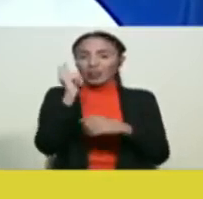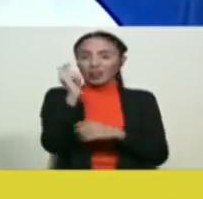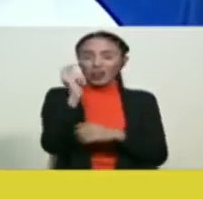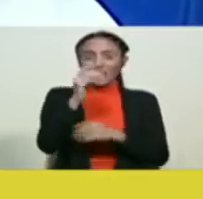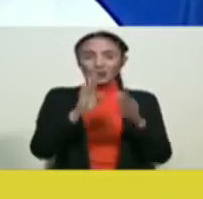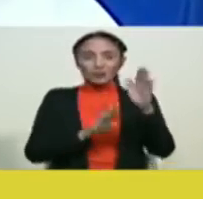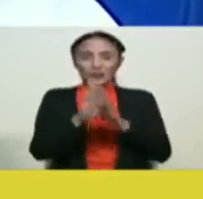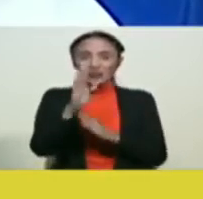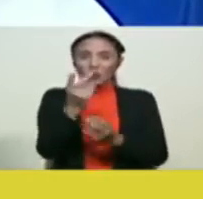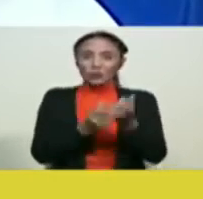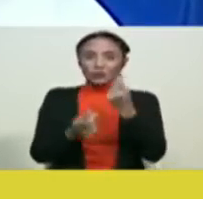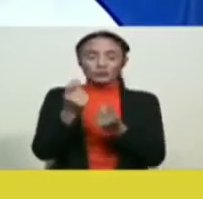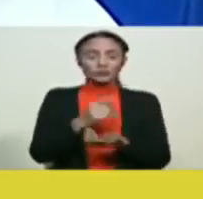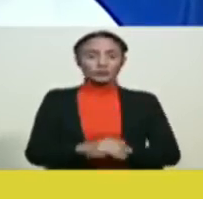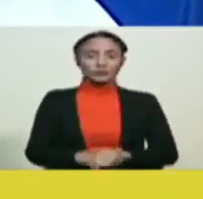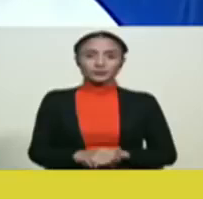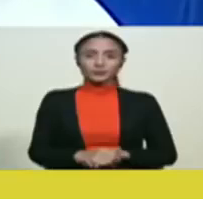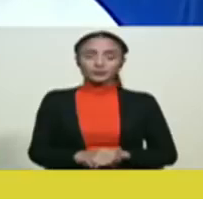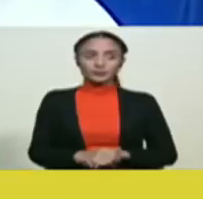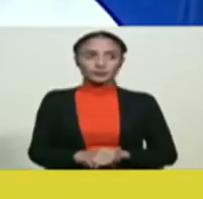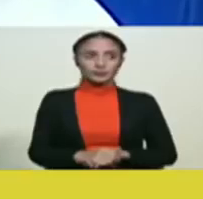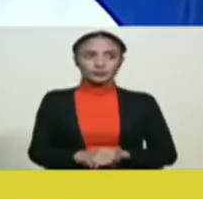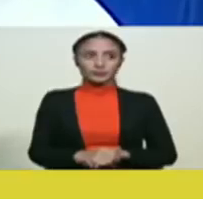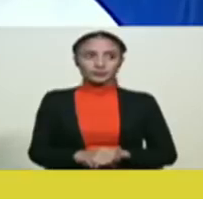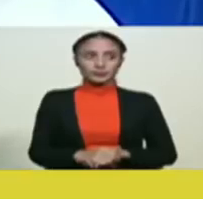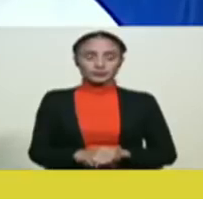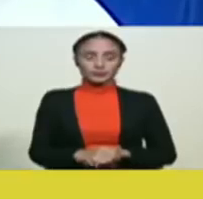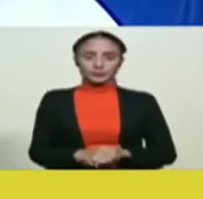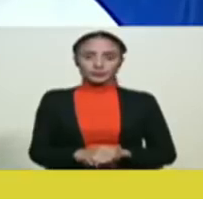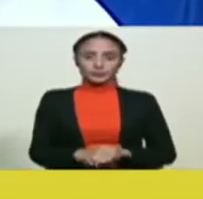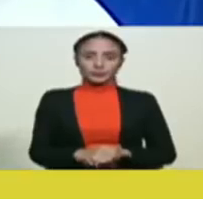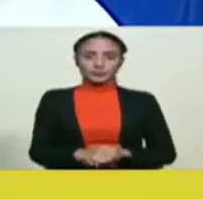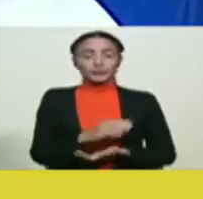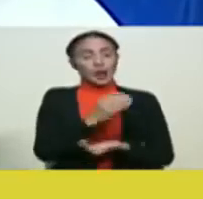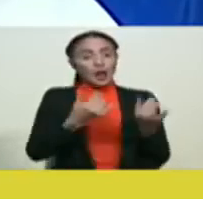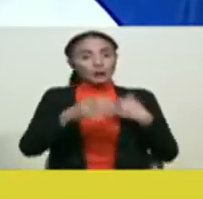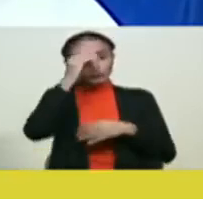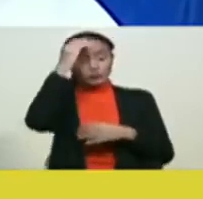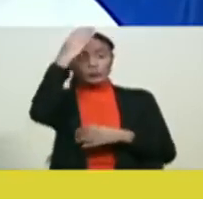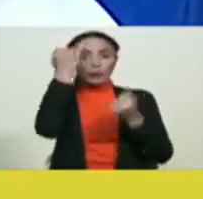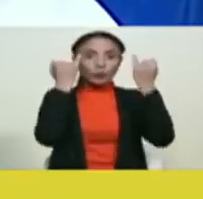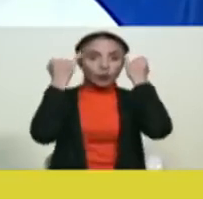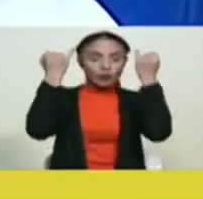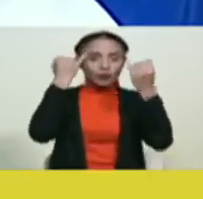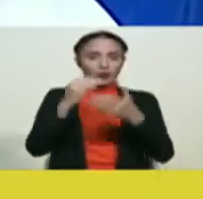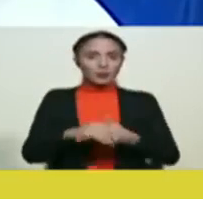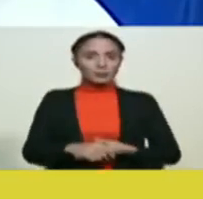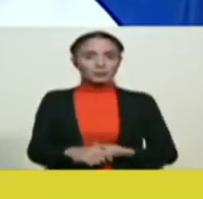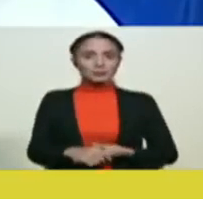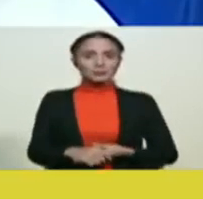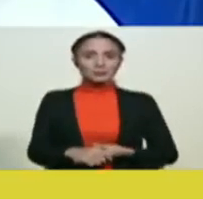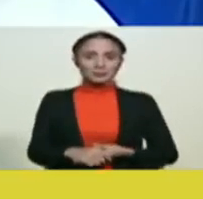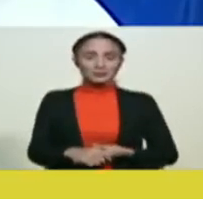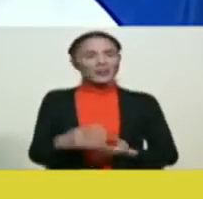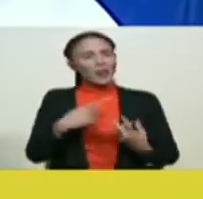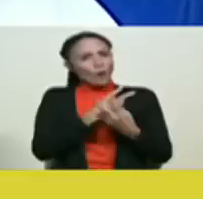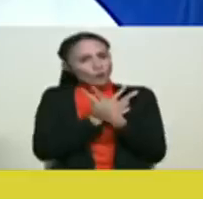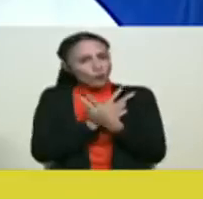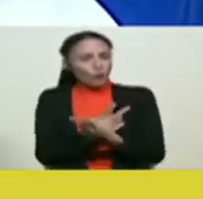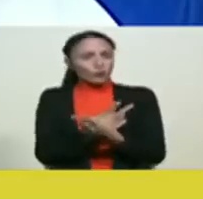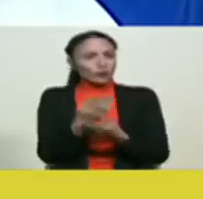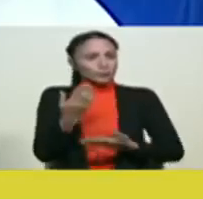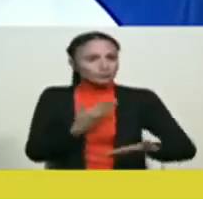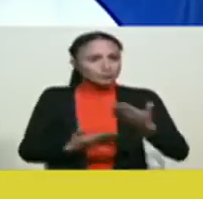integral en lo económico y tenemos el conocimiento la capacidad la voluntad